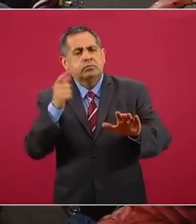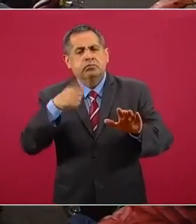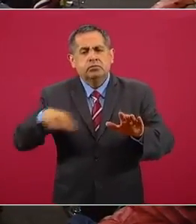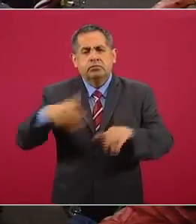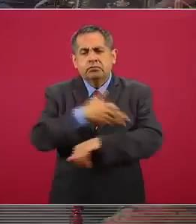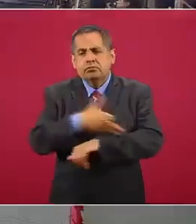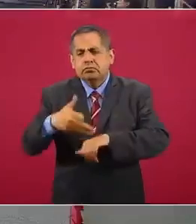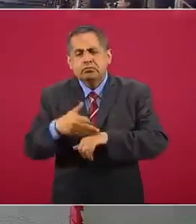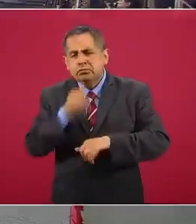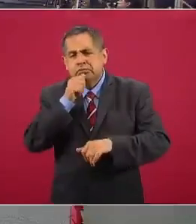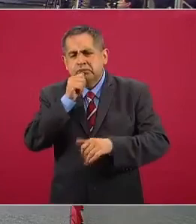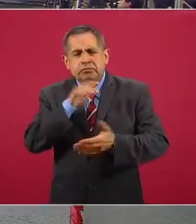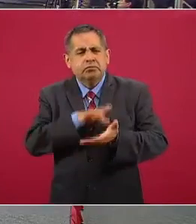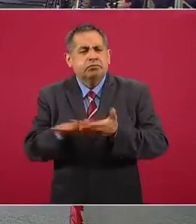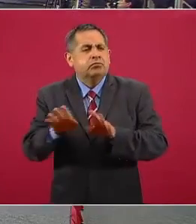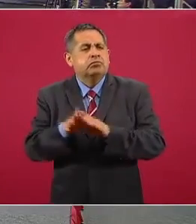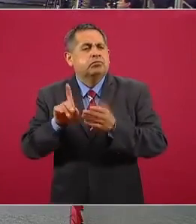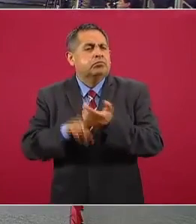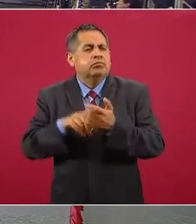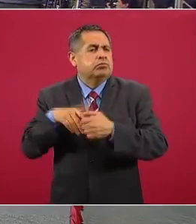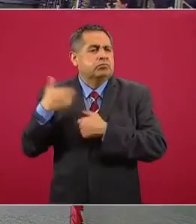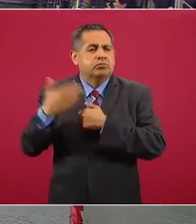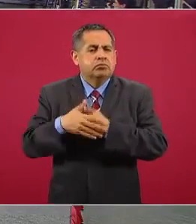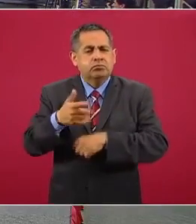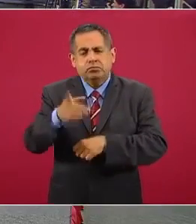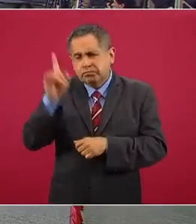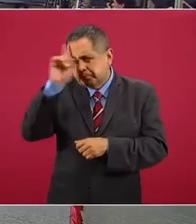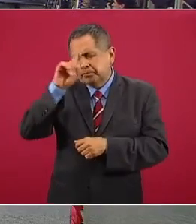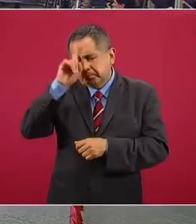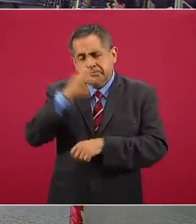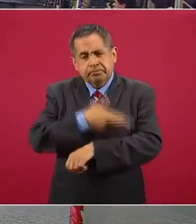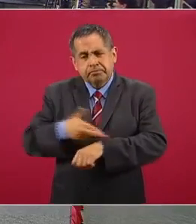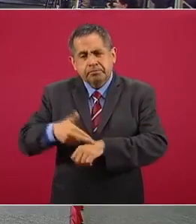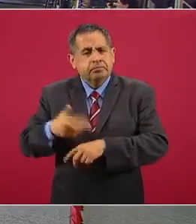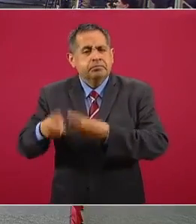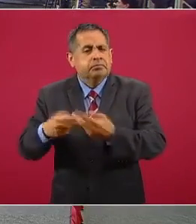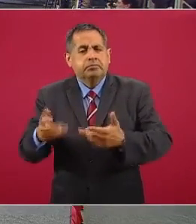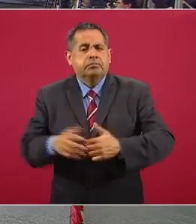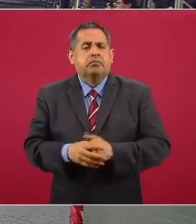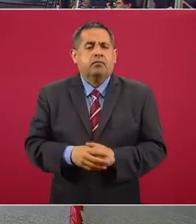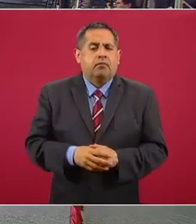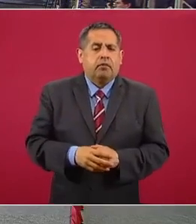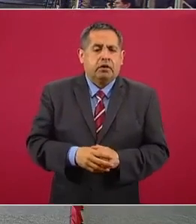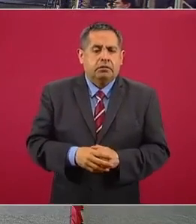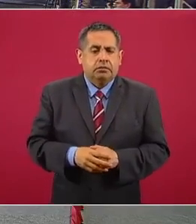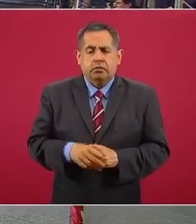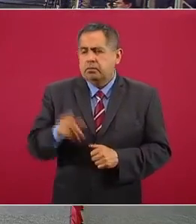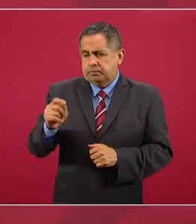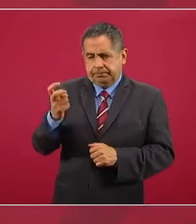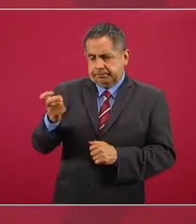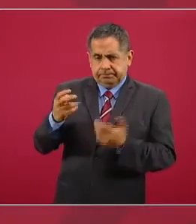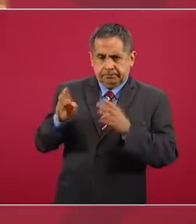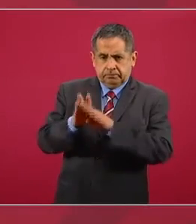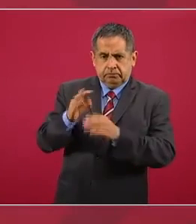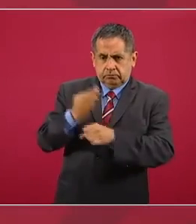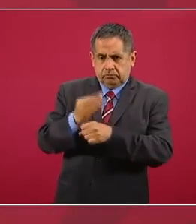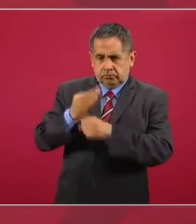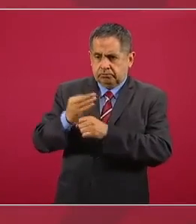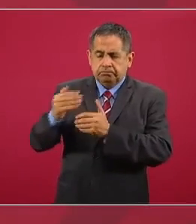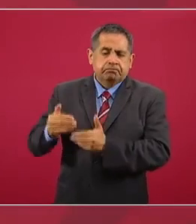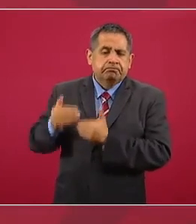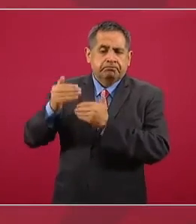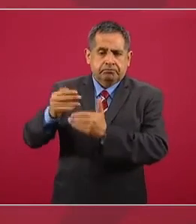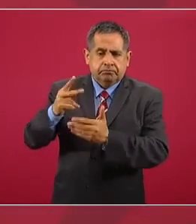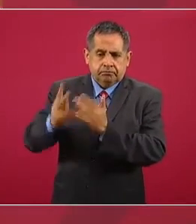recibido el apoyo, ¿cuál sería la ruta crítica que usted les recomendaría a todos los afectados? Ahorita ya esa etapa se cerró, ahorita estamos en otra